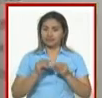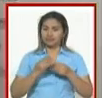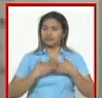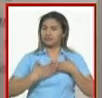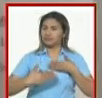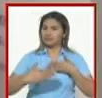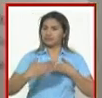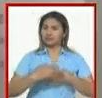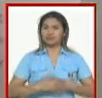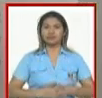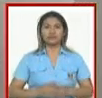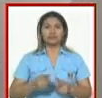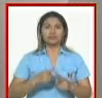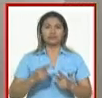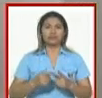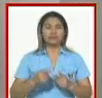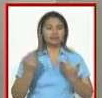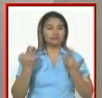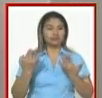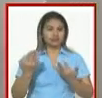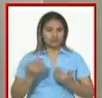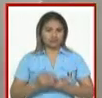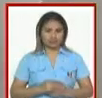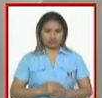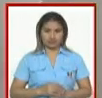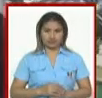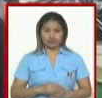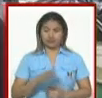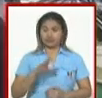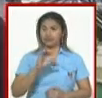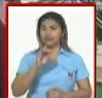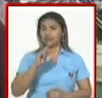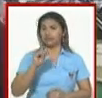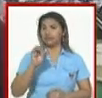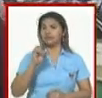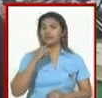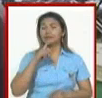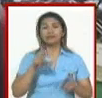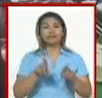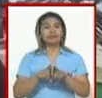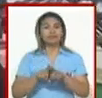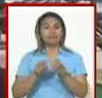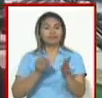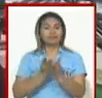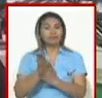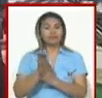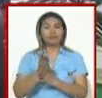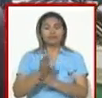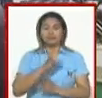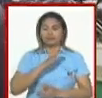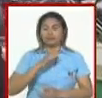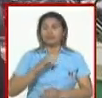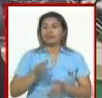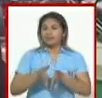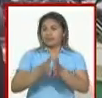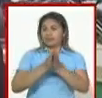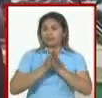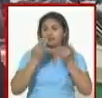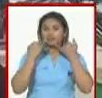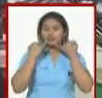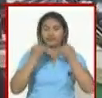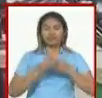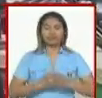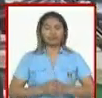allá entonces esperemos que también la corte seguramente a través de la comisión se va a pedir un